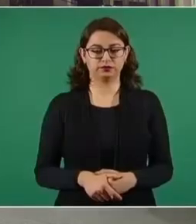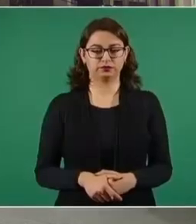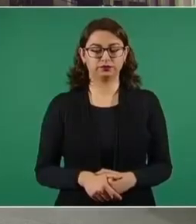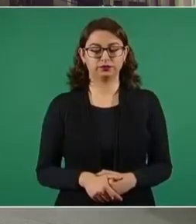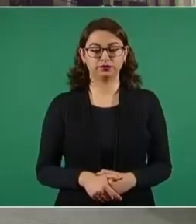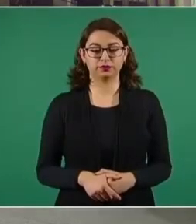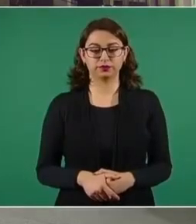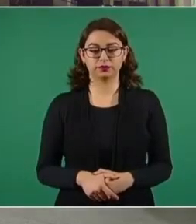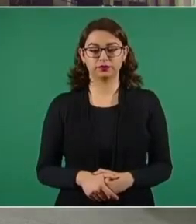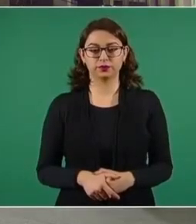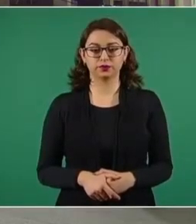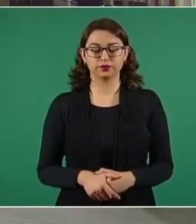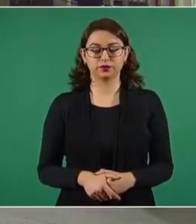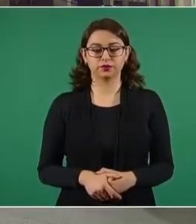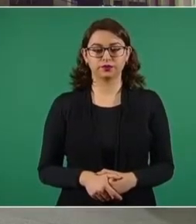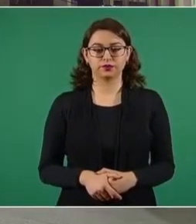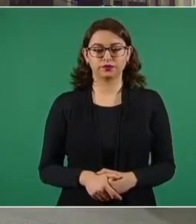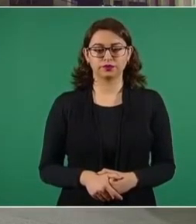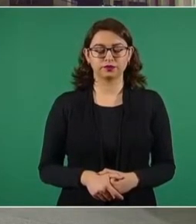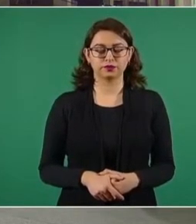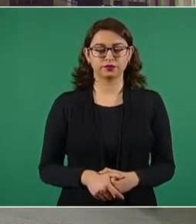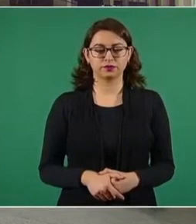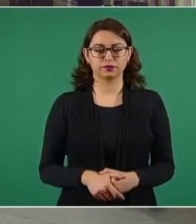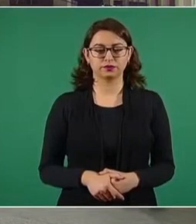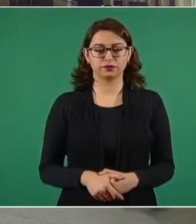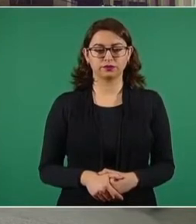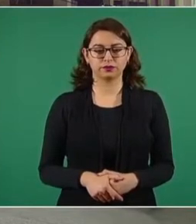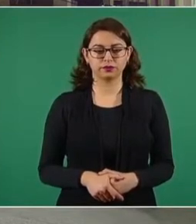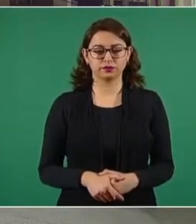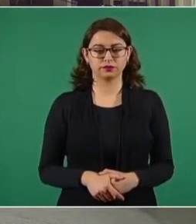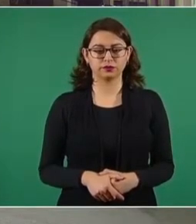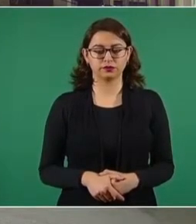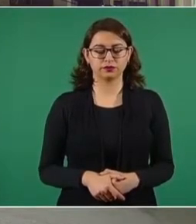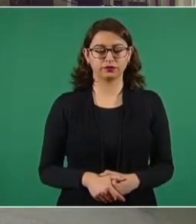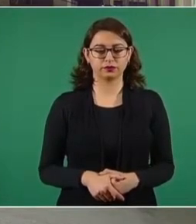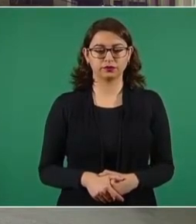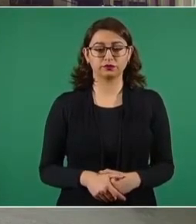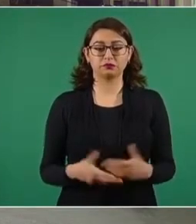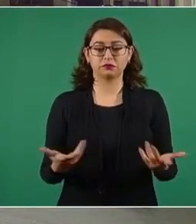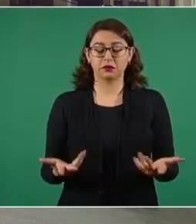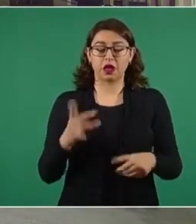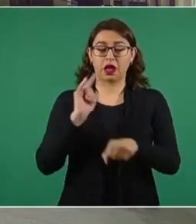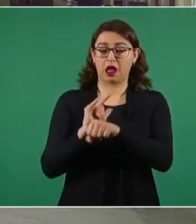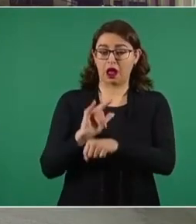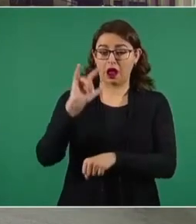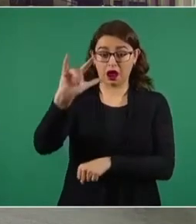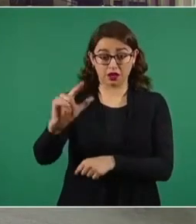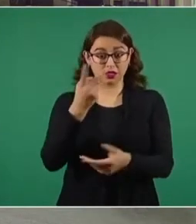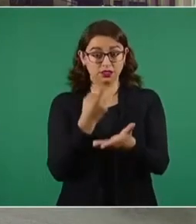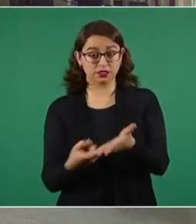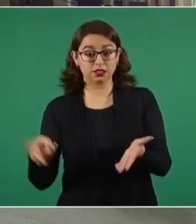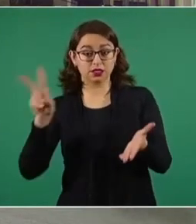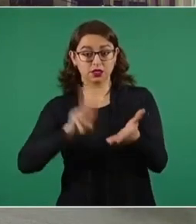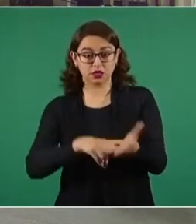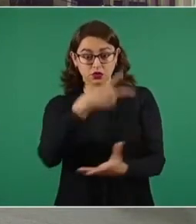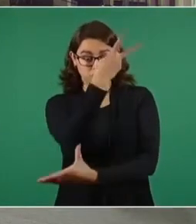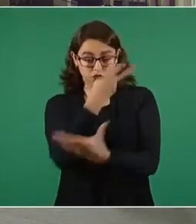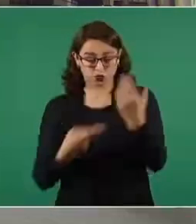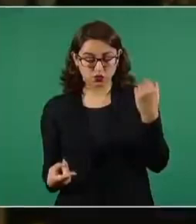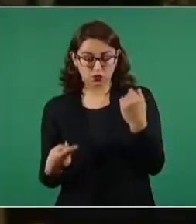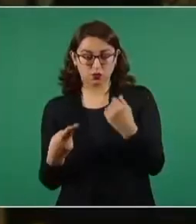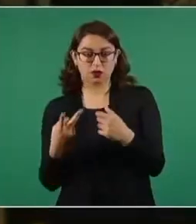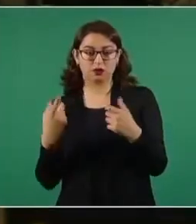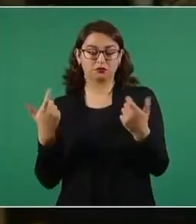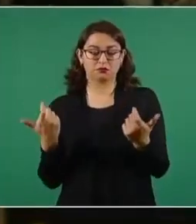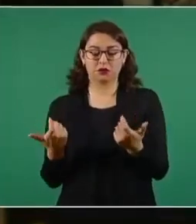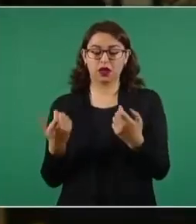del diario 24 horas. Sobre esta nueva línea aérea mixta en donde participan empresarios,